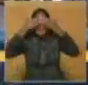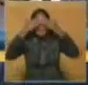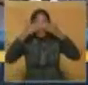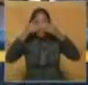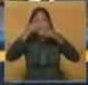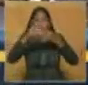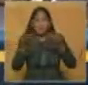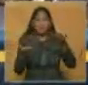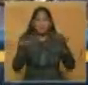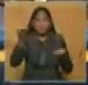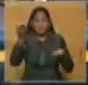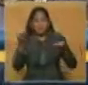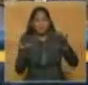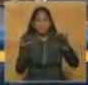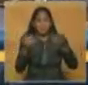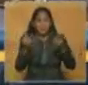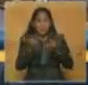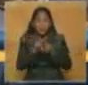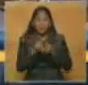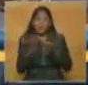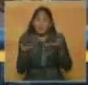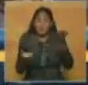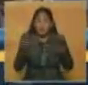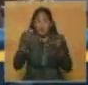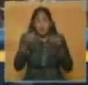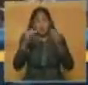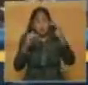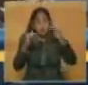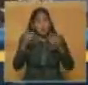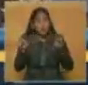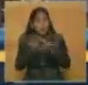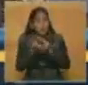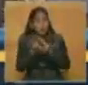su mano. Y la balanza es equilibrada. Dijo que la